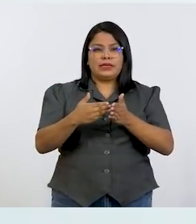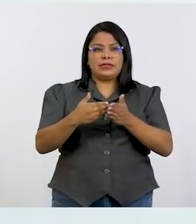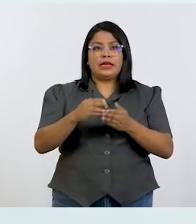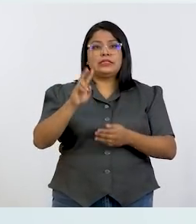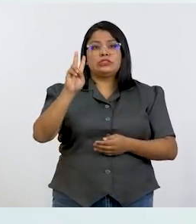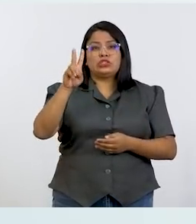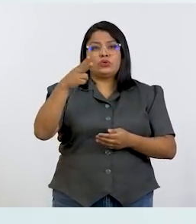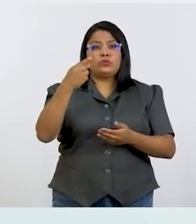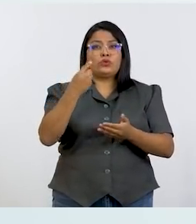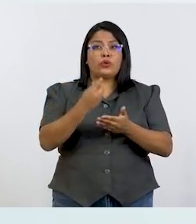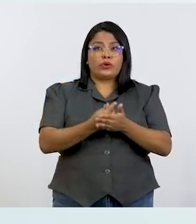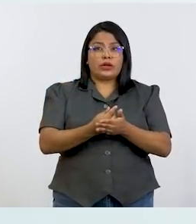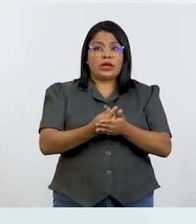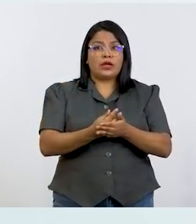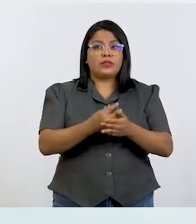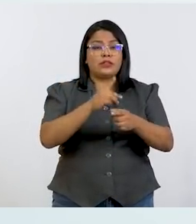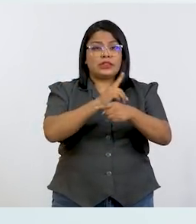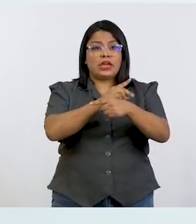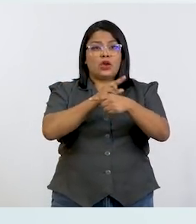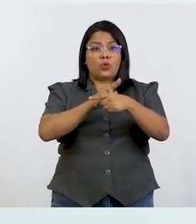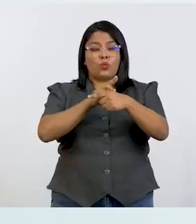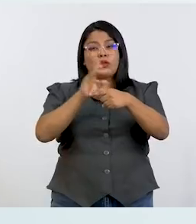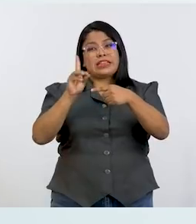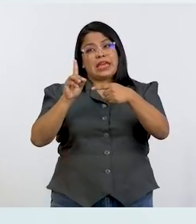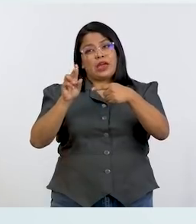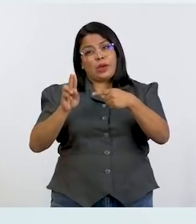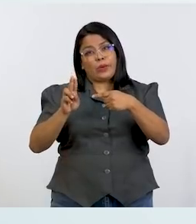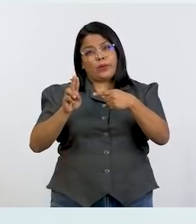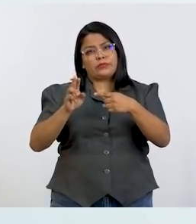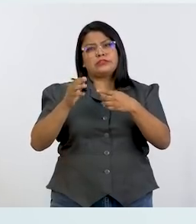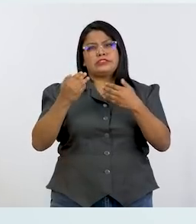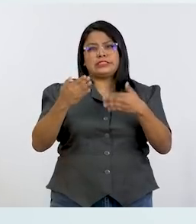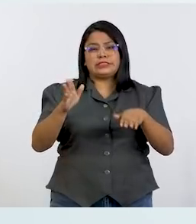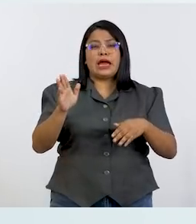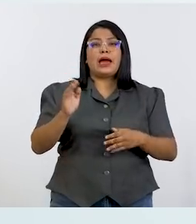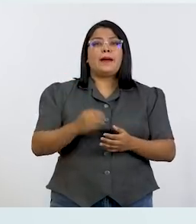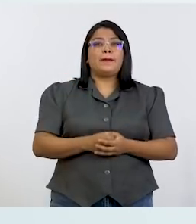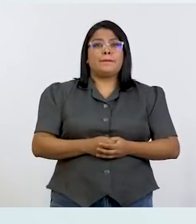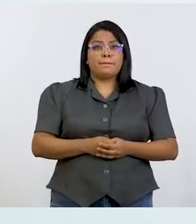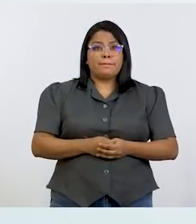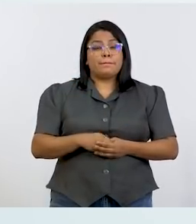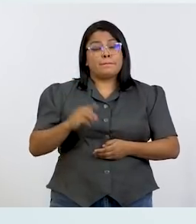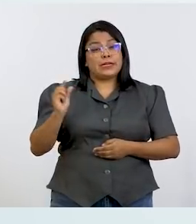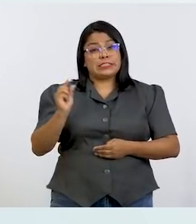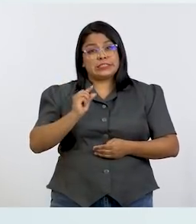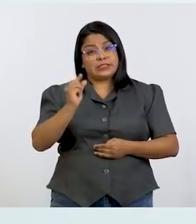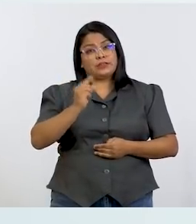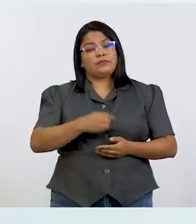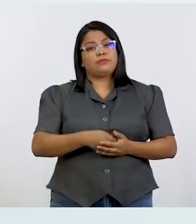grado con restas de números de 2 cifras, ahora sí introduciendo la noción de prestar.